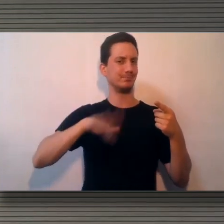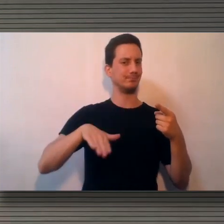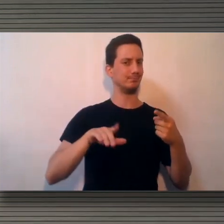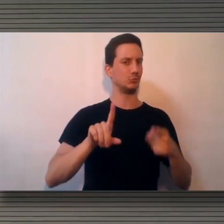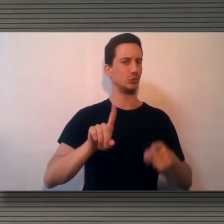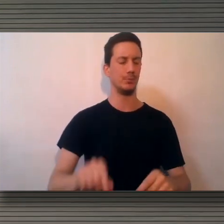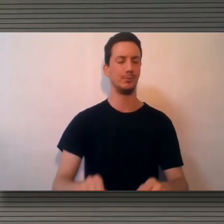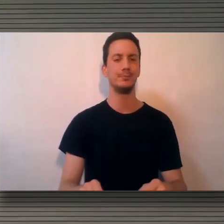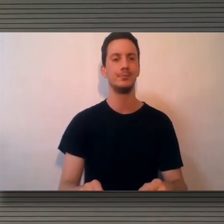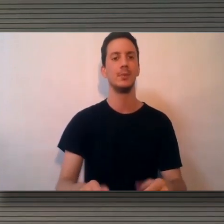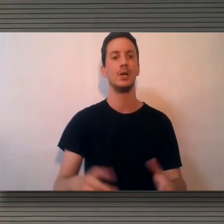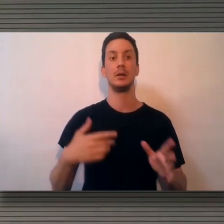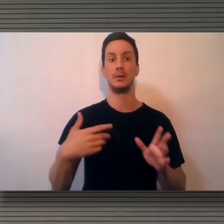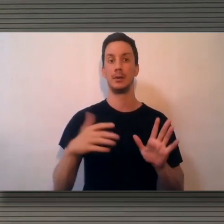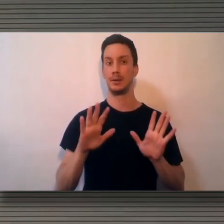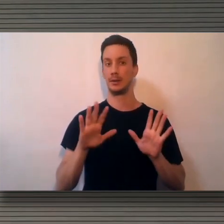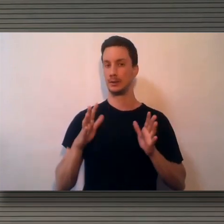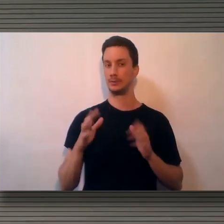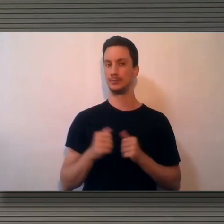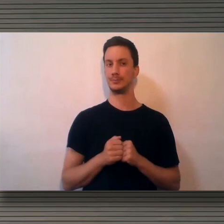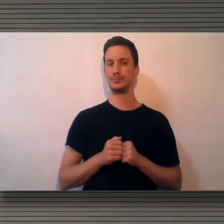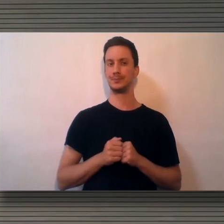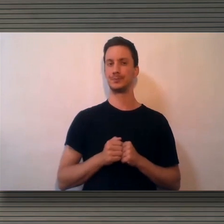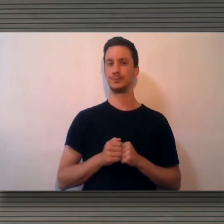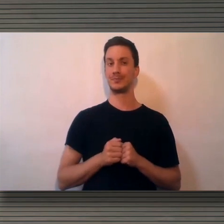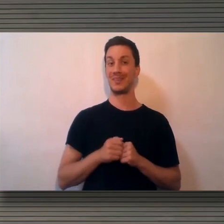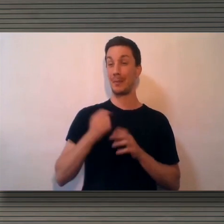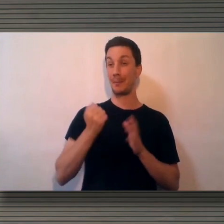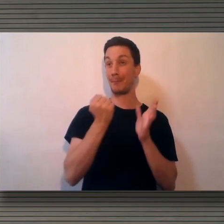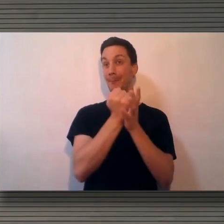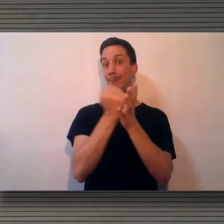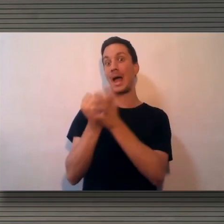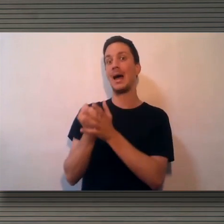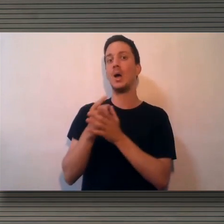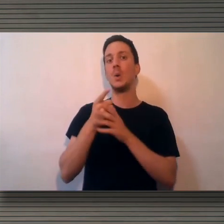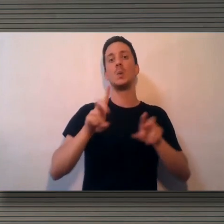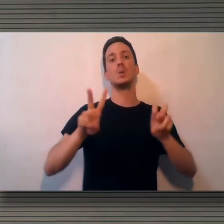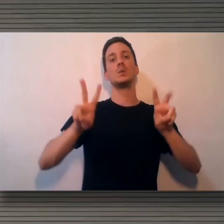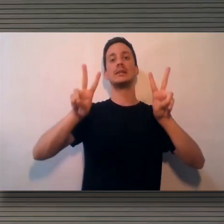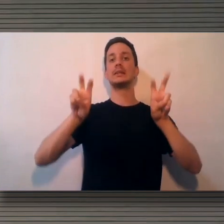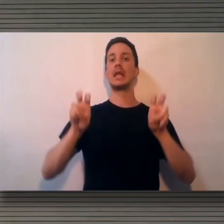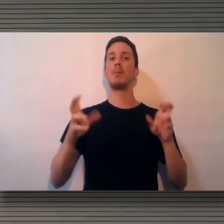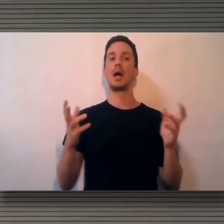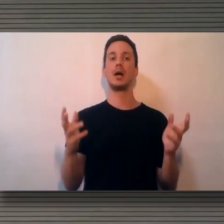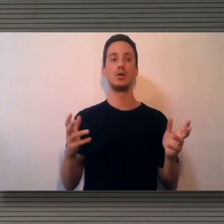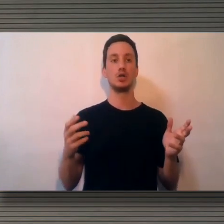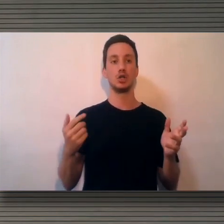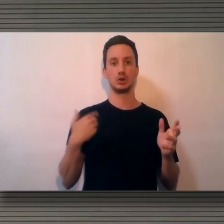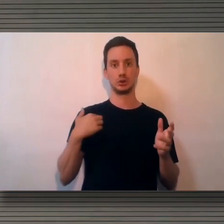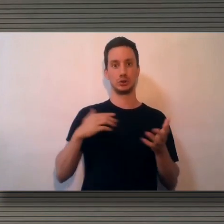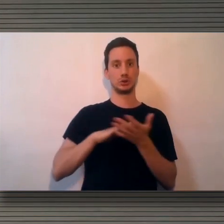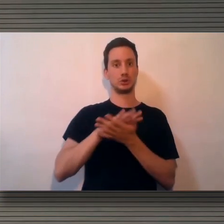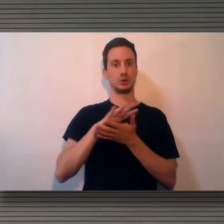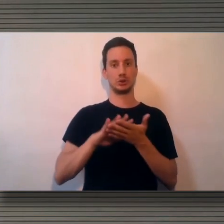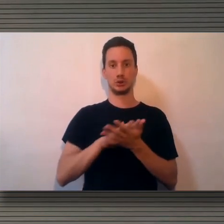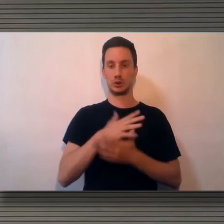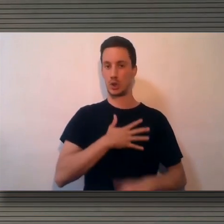Eh, bueno, de marcas es un tema que no quiero hablar,